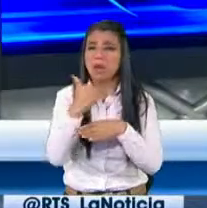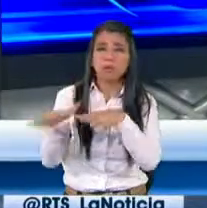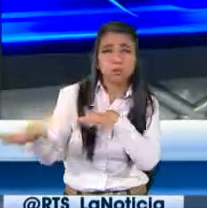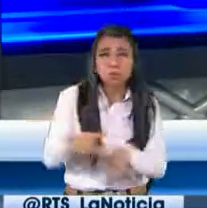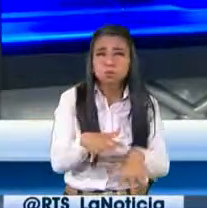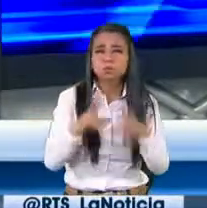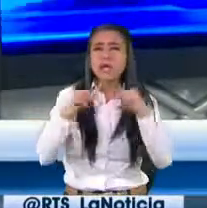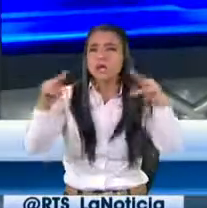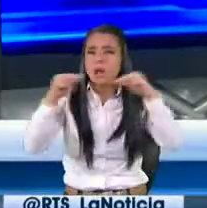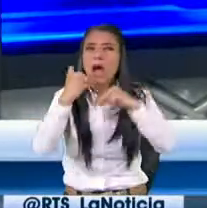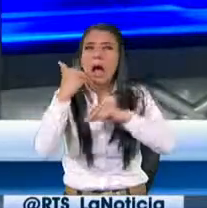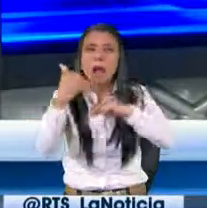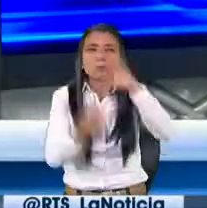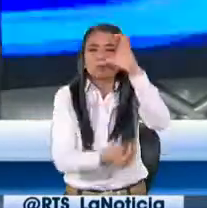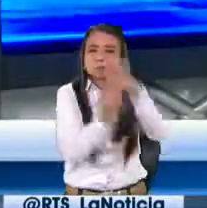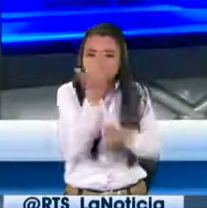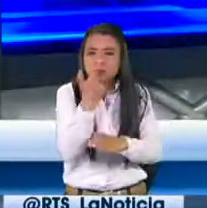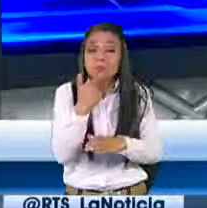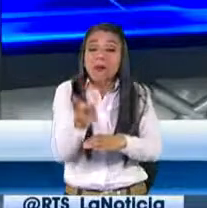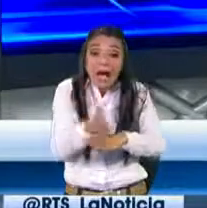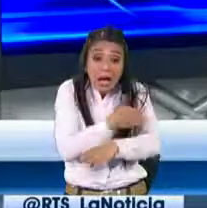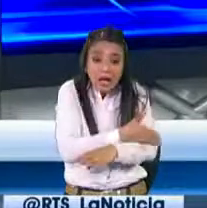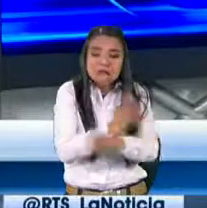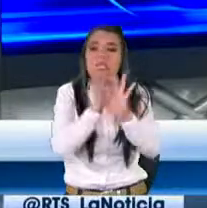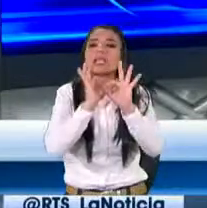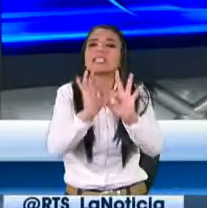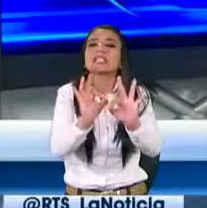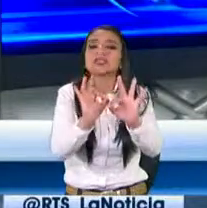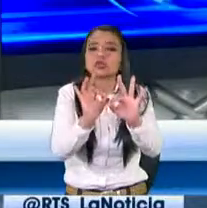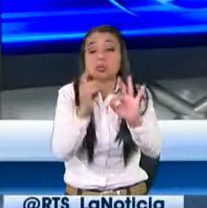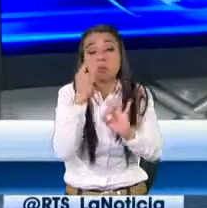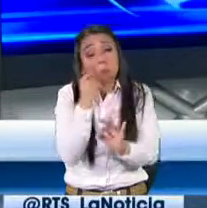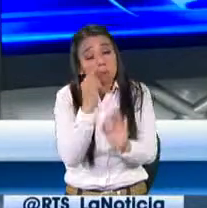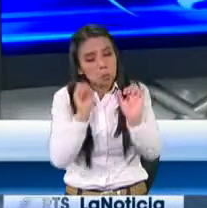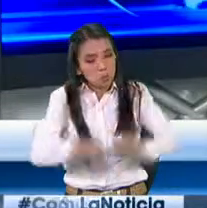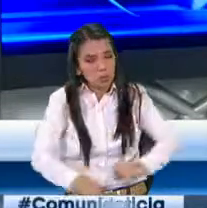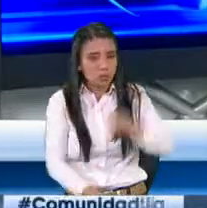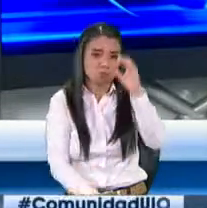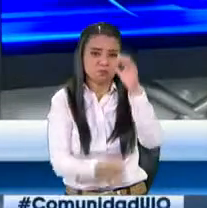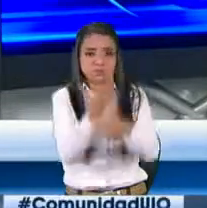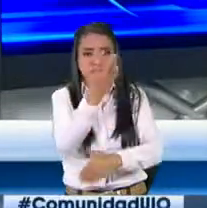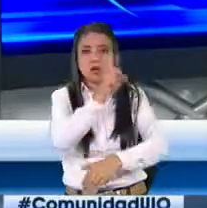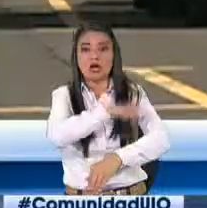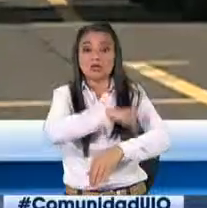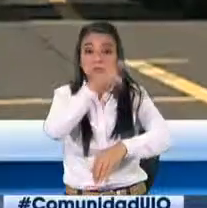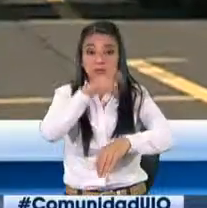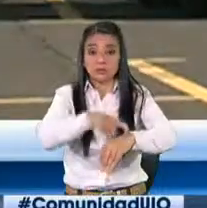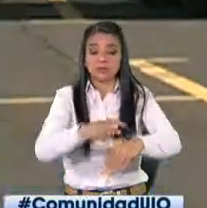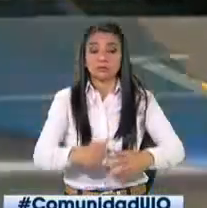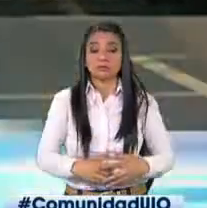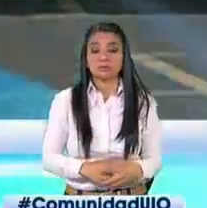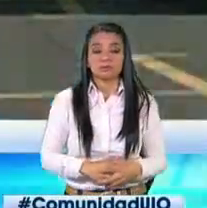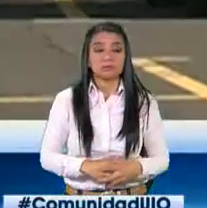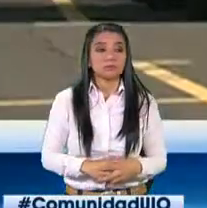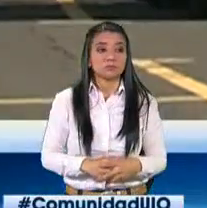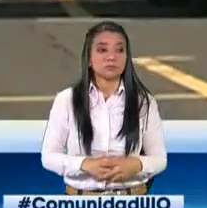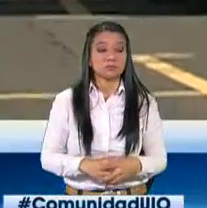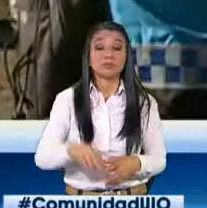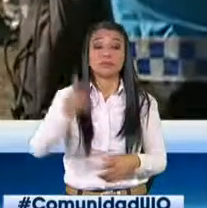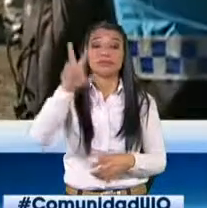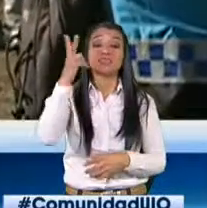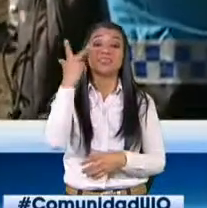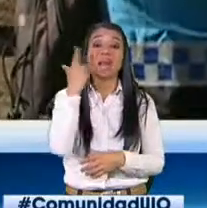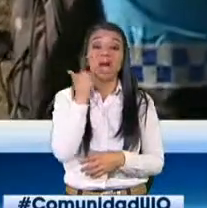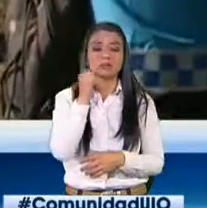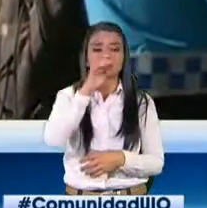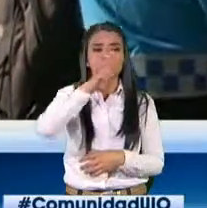naturales. Esto como mecanismo de preparación ante una eventual erupción del volcán Cotopaxi. Durante tres días, cerca de